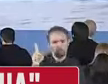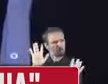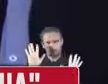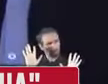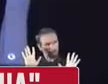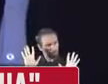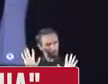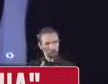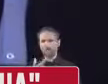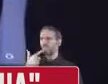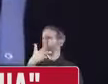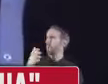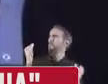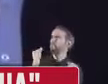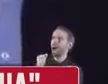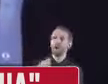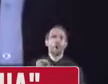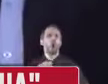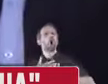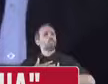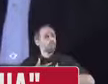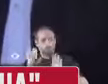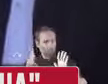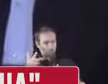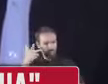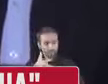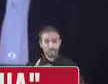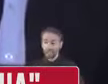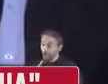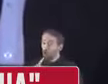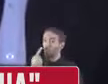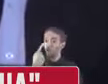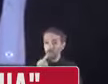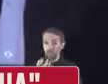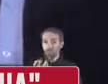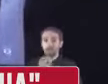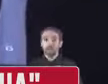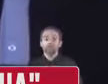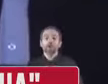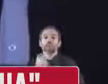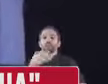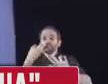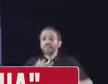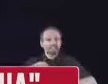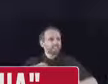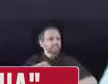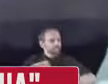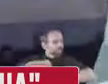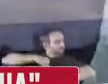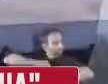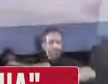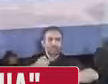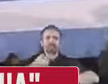decía en maldad con maldad ni poniéndose contento en alegre no no lo decía porque era en el fondo en el